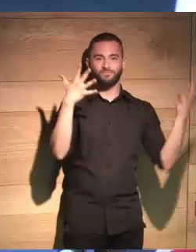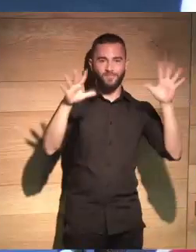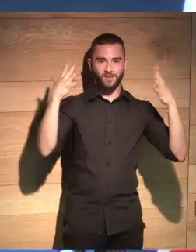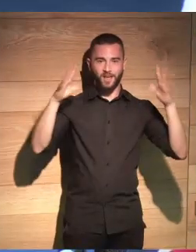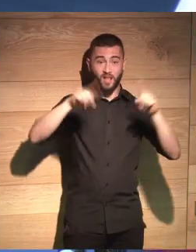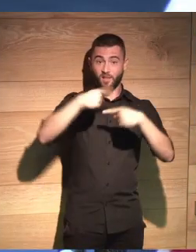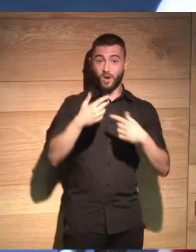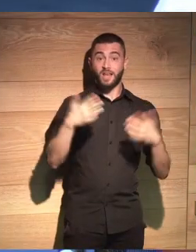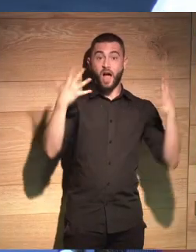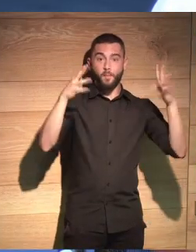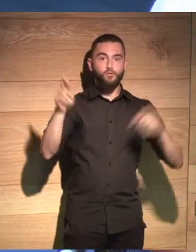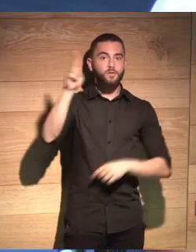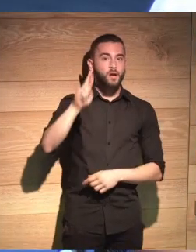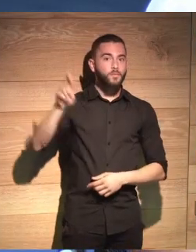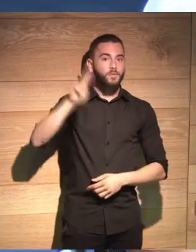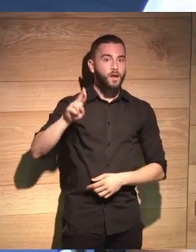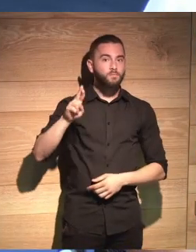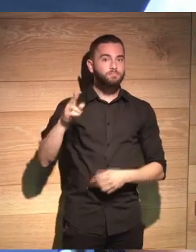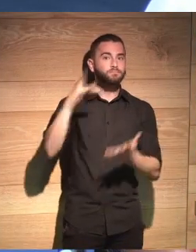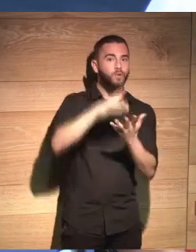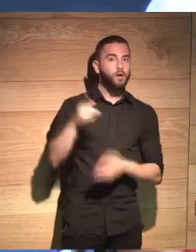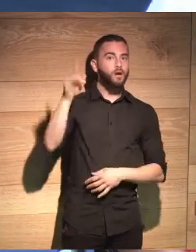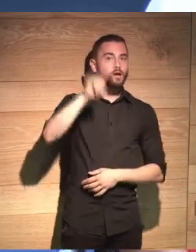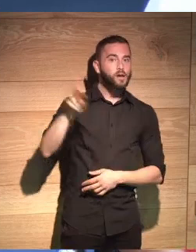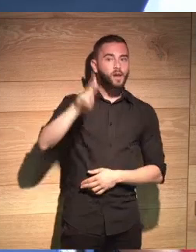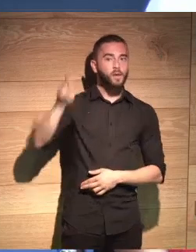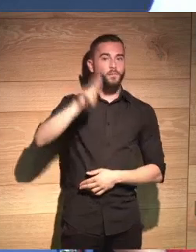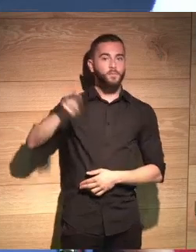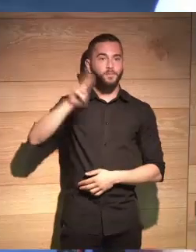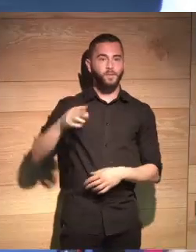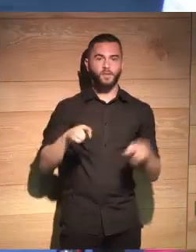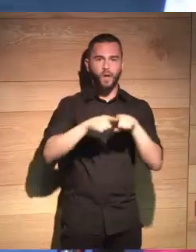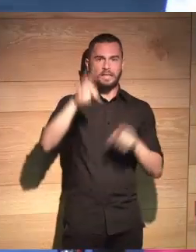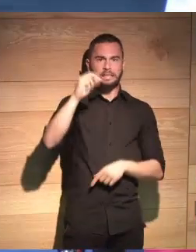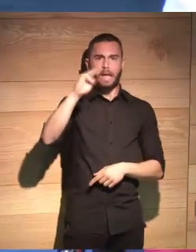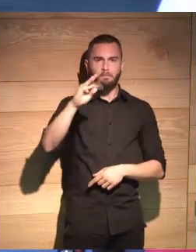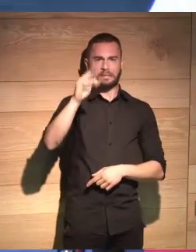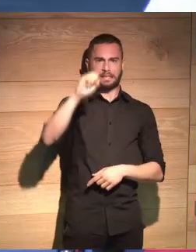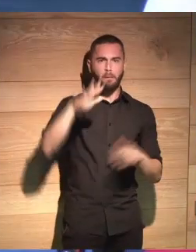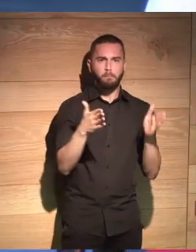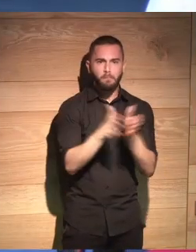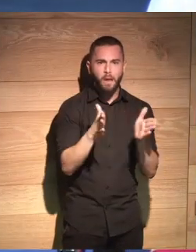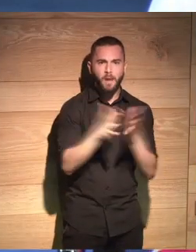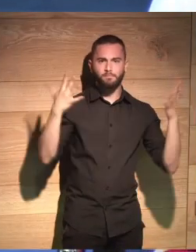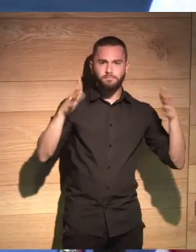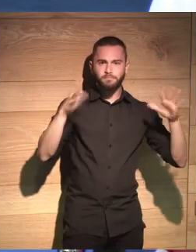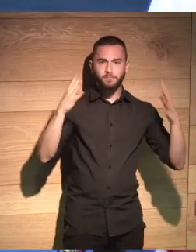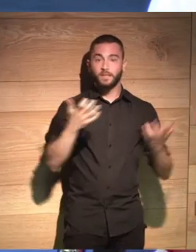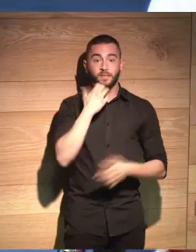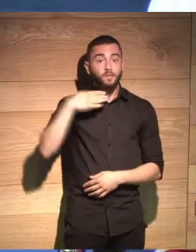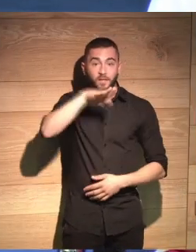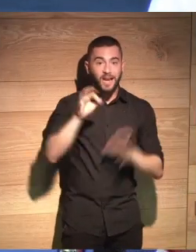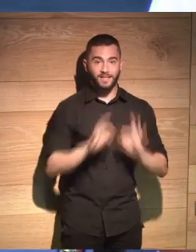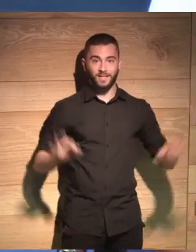regresaron a nosotros. Clac, clac, clac. O más bien algo tipo tap, tap, tap. Y cuando nos quedamos sin nada que